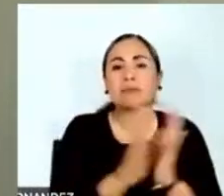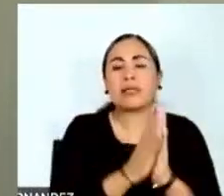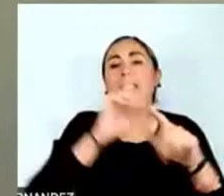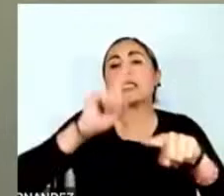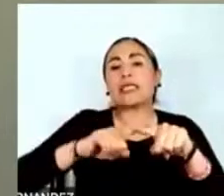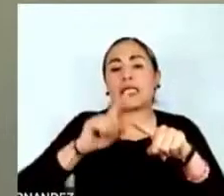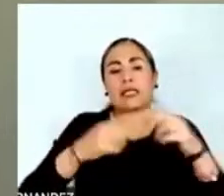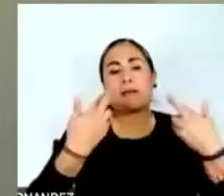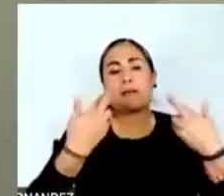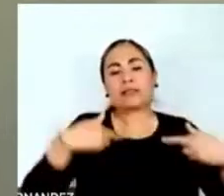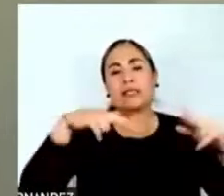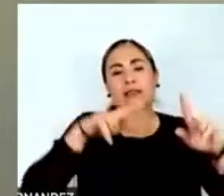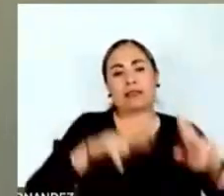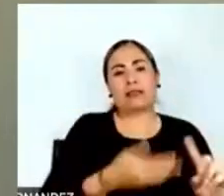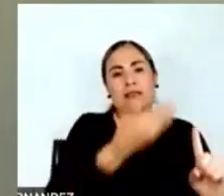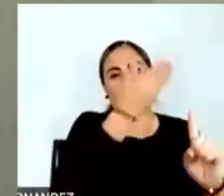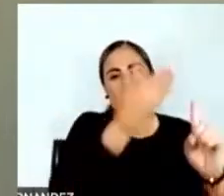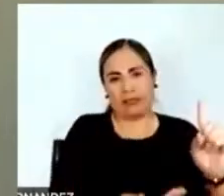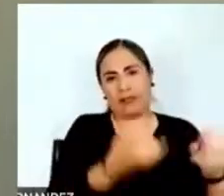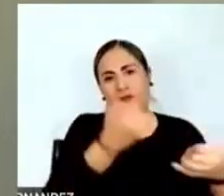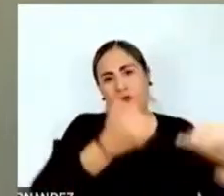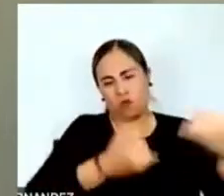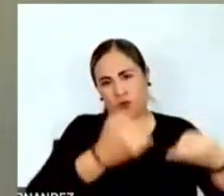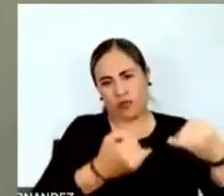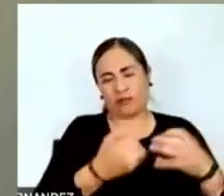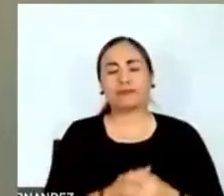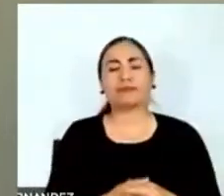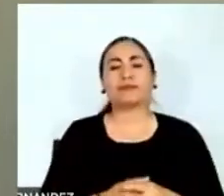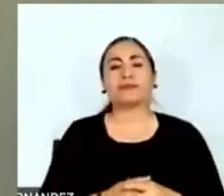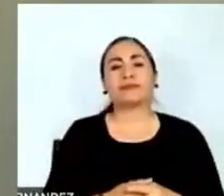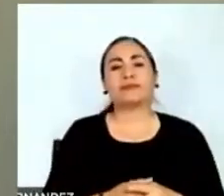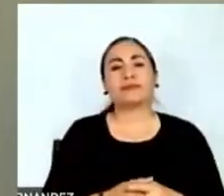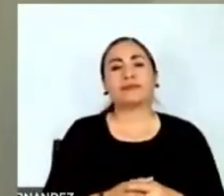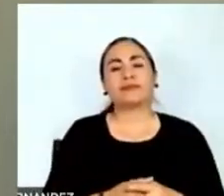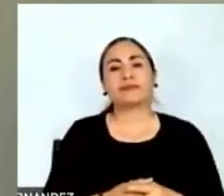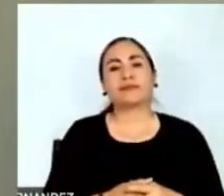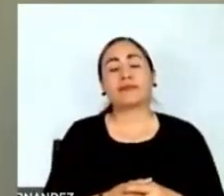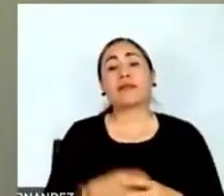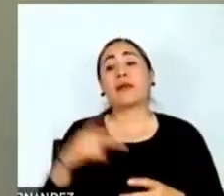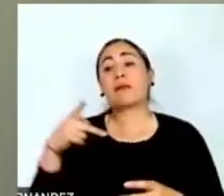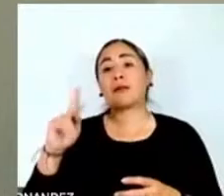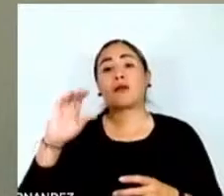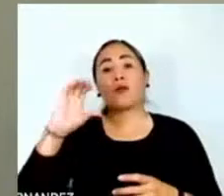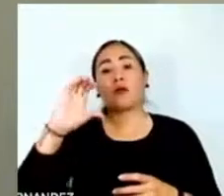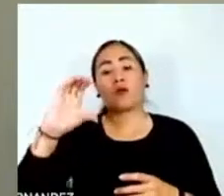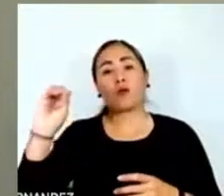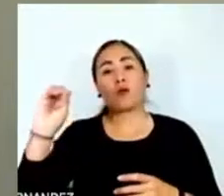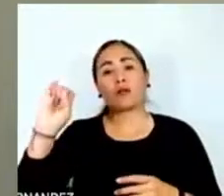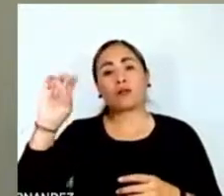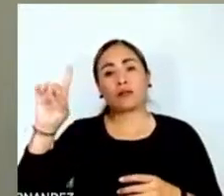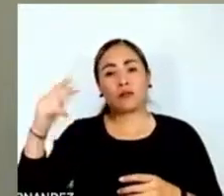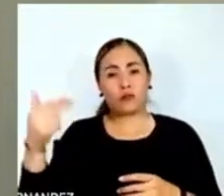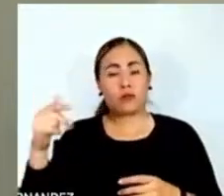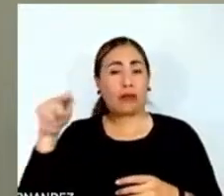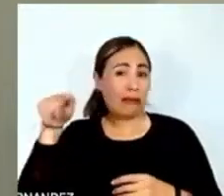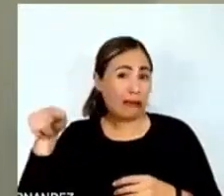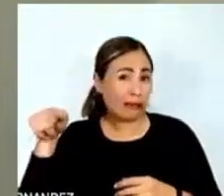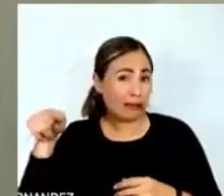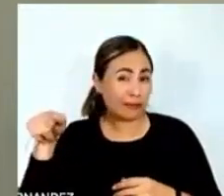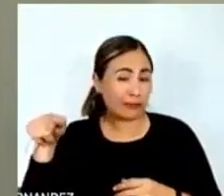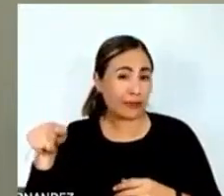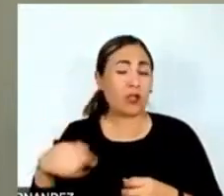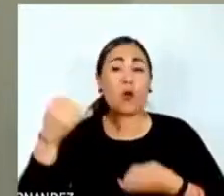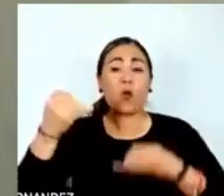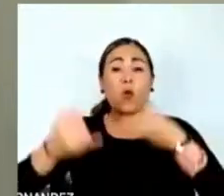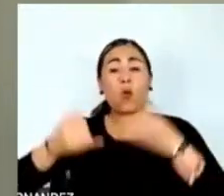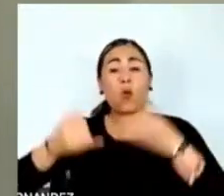poco interviene en esa calidad. Pero la Corte sí, digamos, que ha establecido un criterio claro que los juicios políticos que se adelanten contra